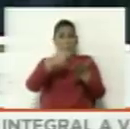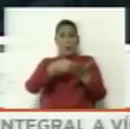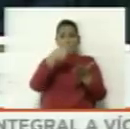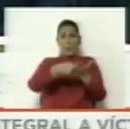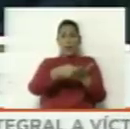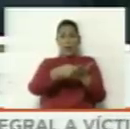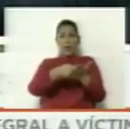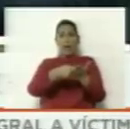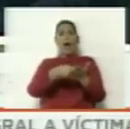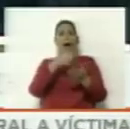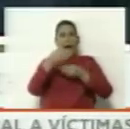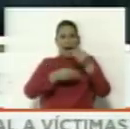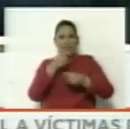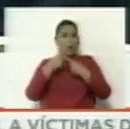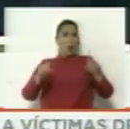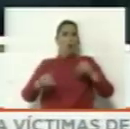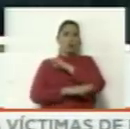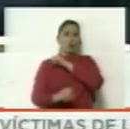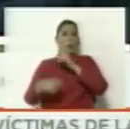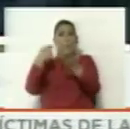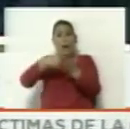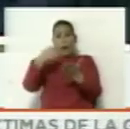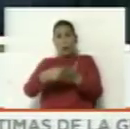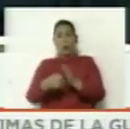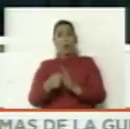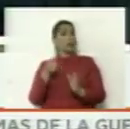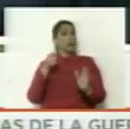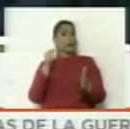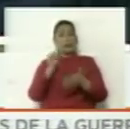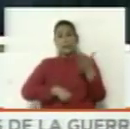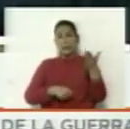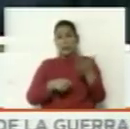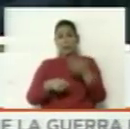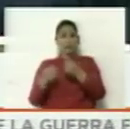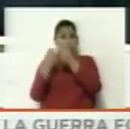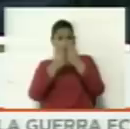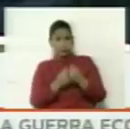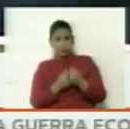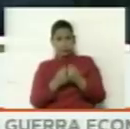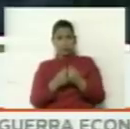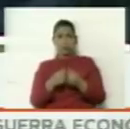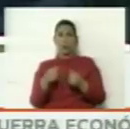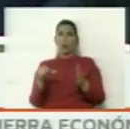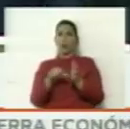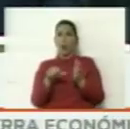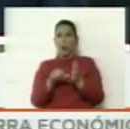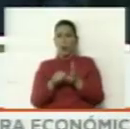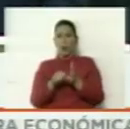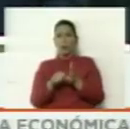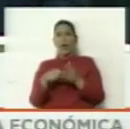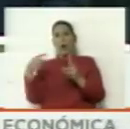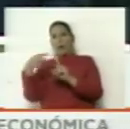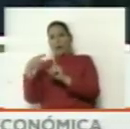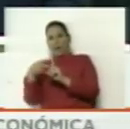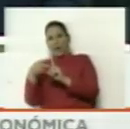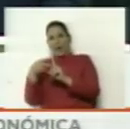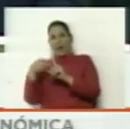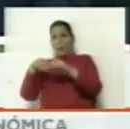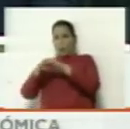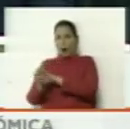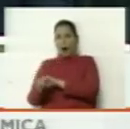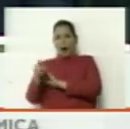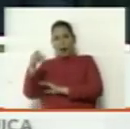comete otro delito porque pagó con un cheque sin fondo a los hoteles donde estaban estos militares. Un